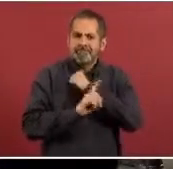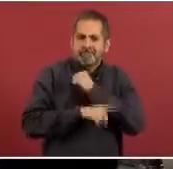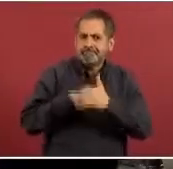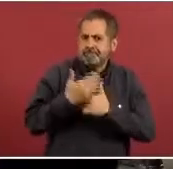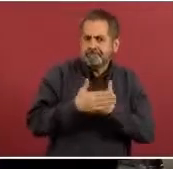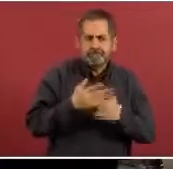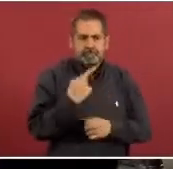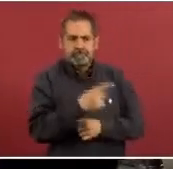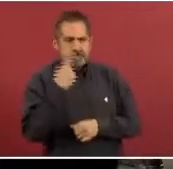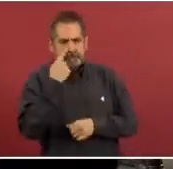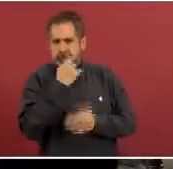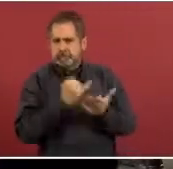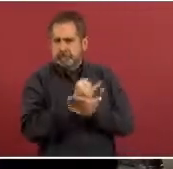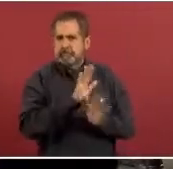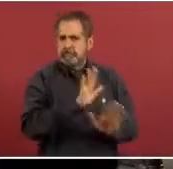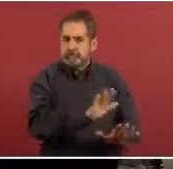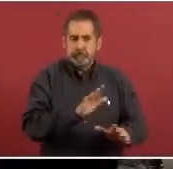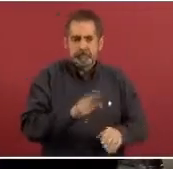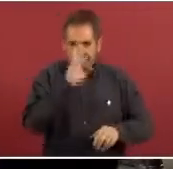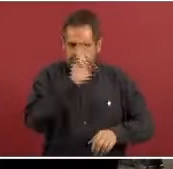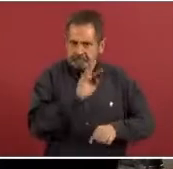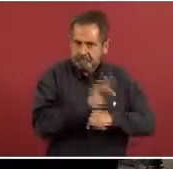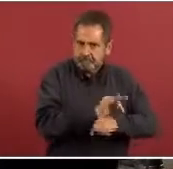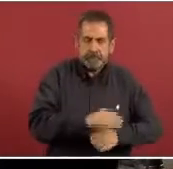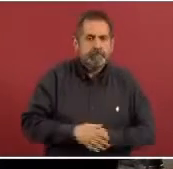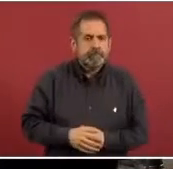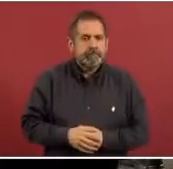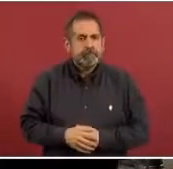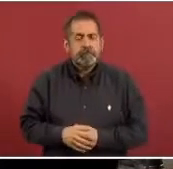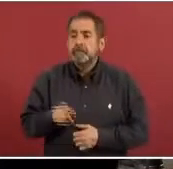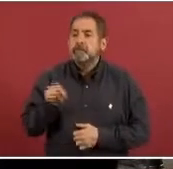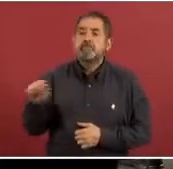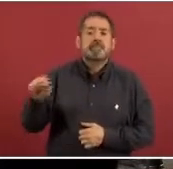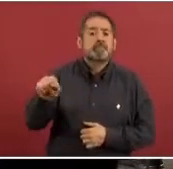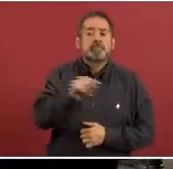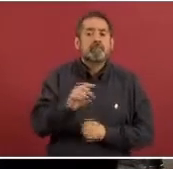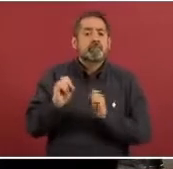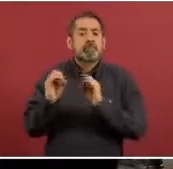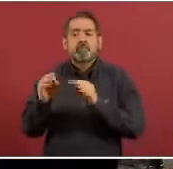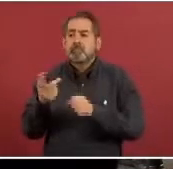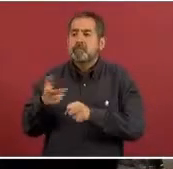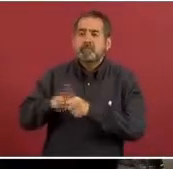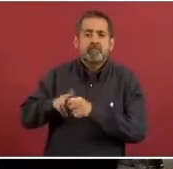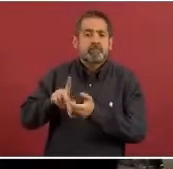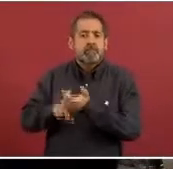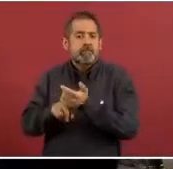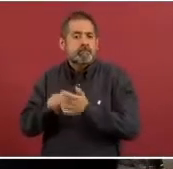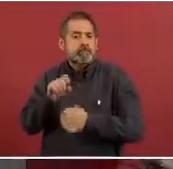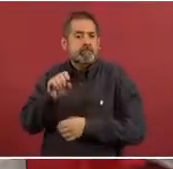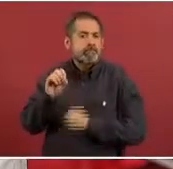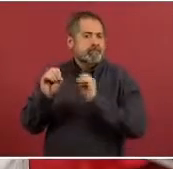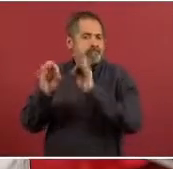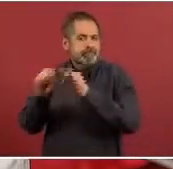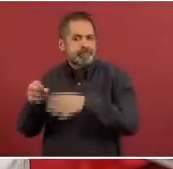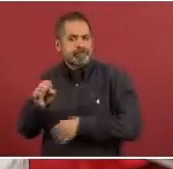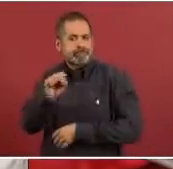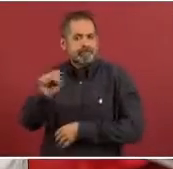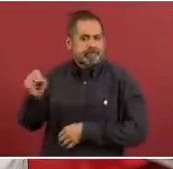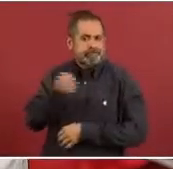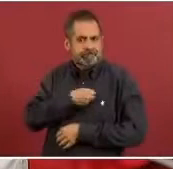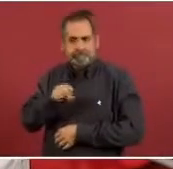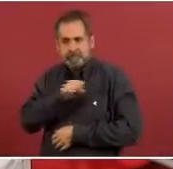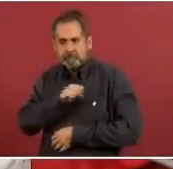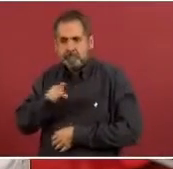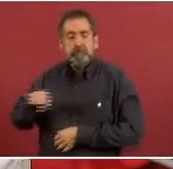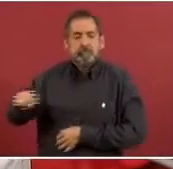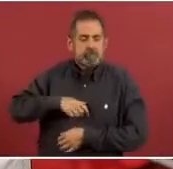secretarías de salud estatales y los servicios de salud están preparados para garantizar la atención oportuna de las